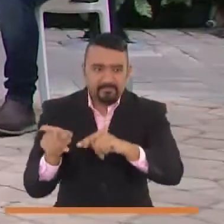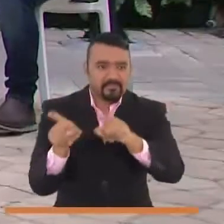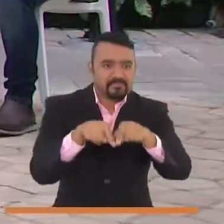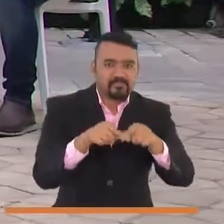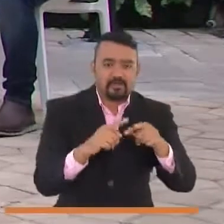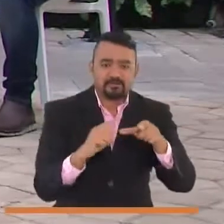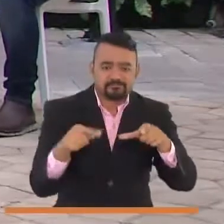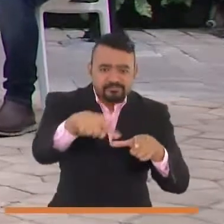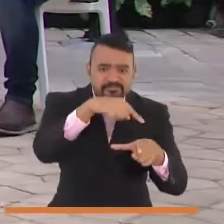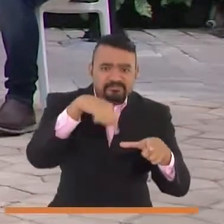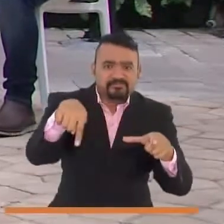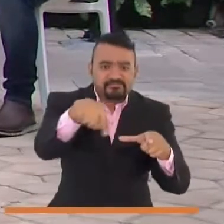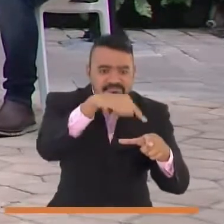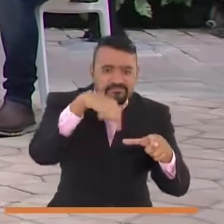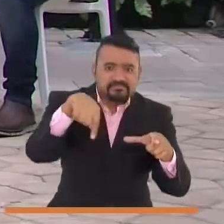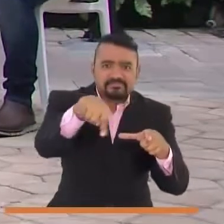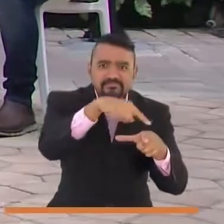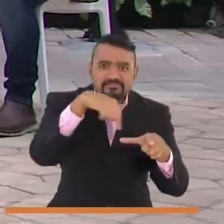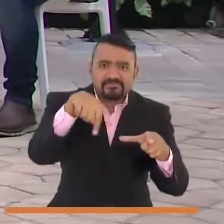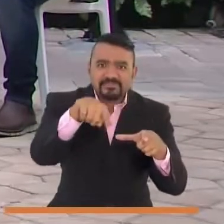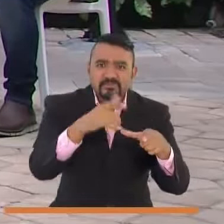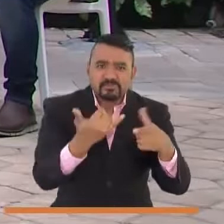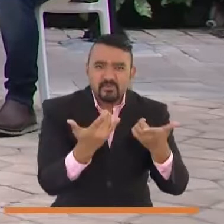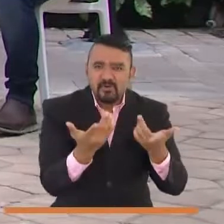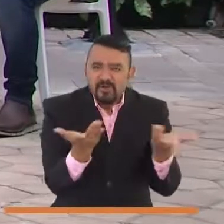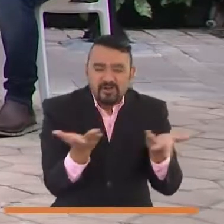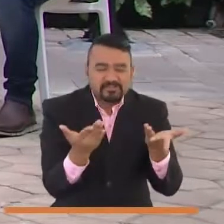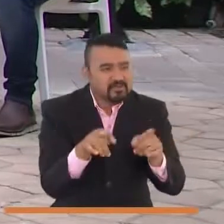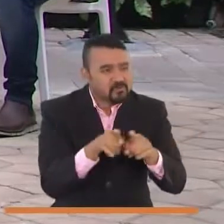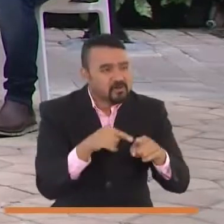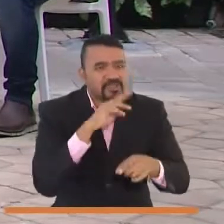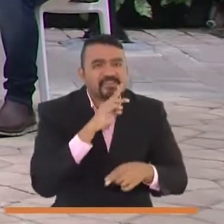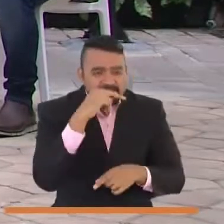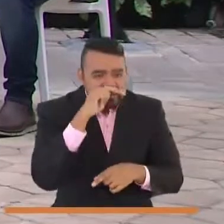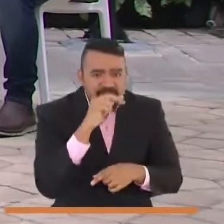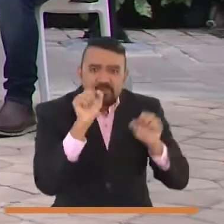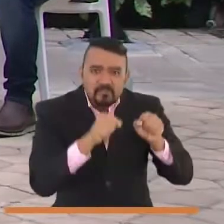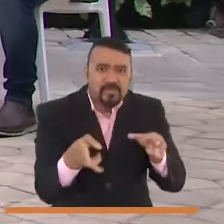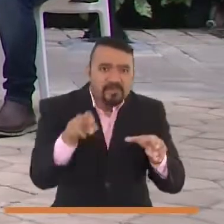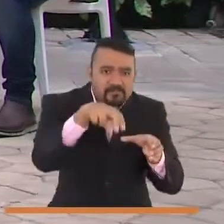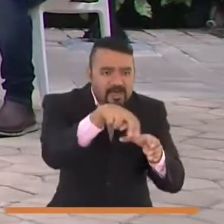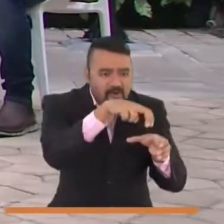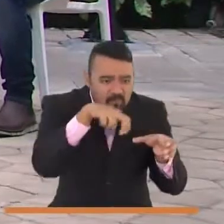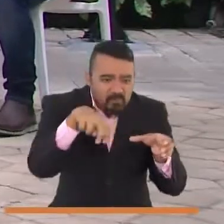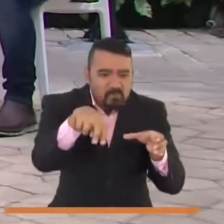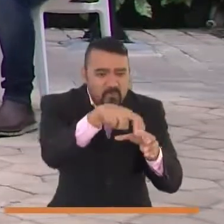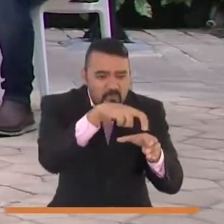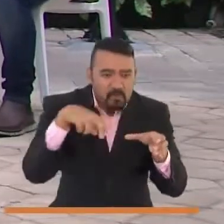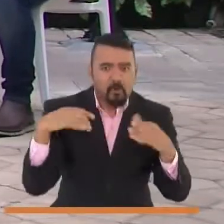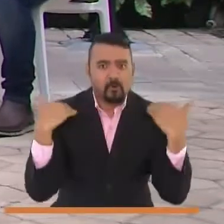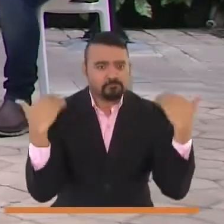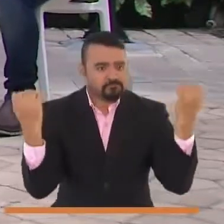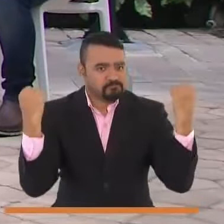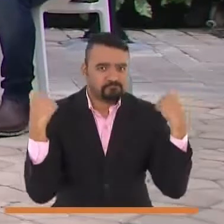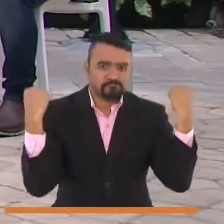complementarias de los niños y de lo que puede entonces mejorar para la calidad de vida de los pequeños. Sí, dentro de nuestro plan de